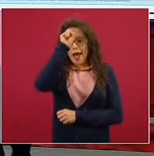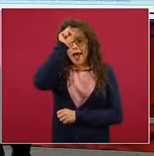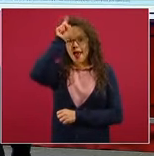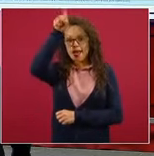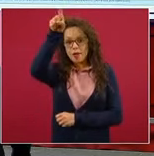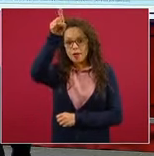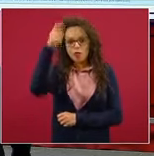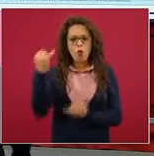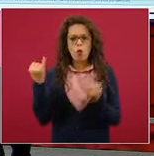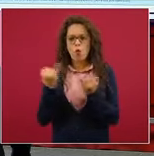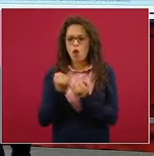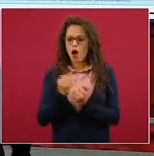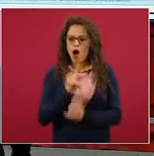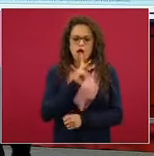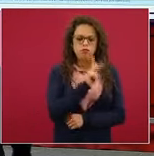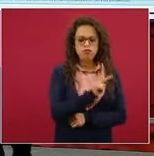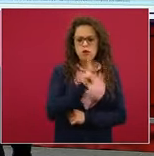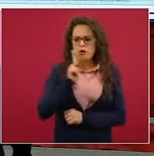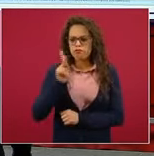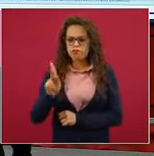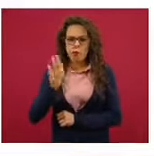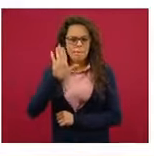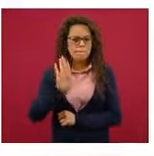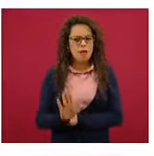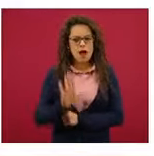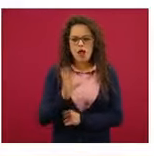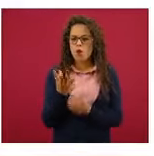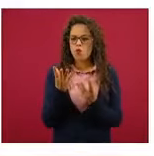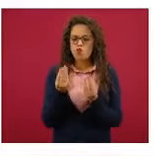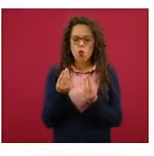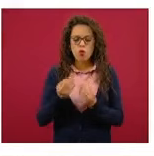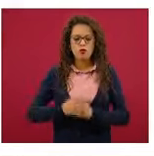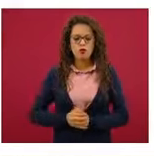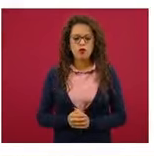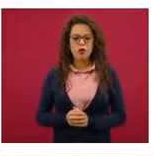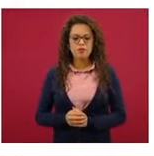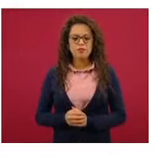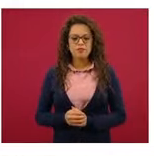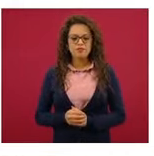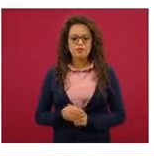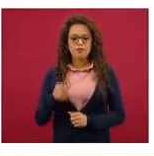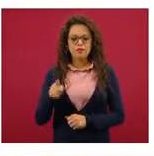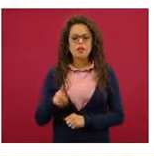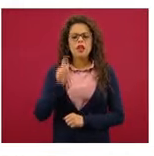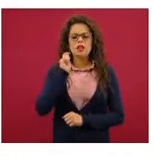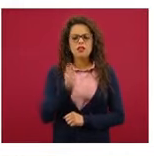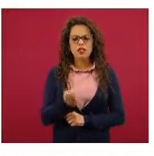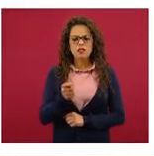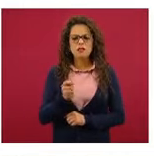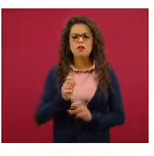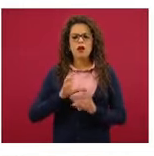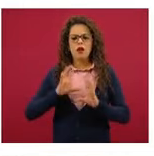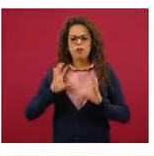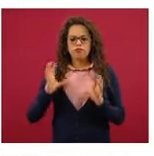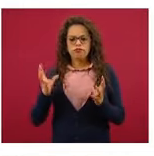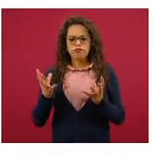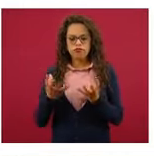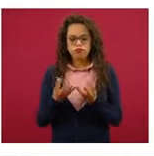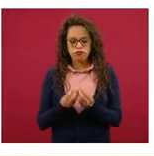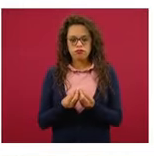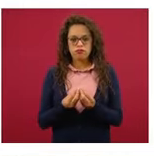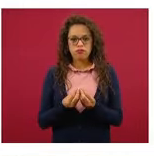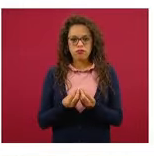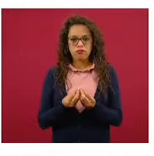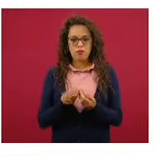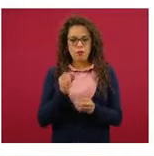bastante similar, muy parecida, inclusive está clasificado más bien como conglomerado de casos, ¿no?